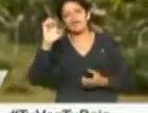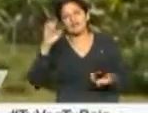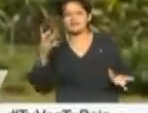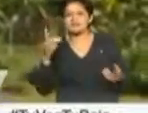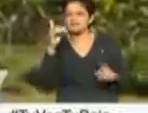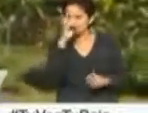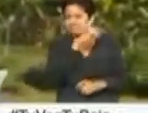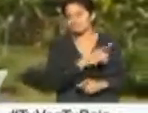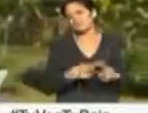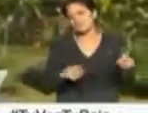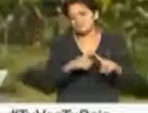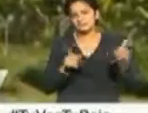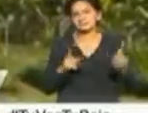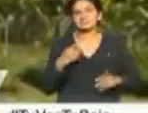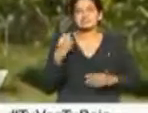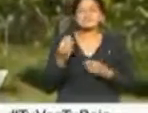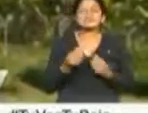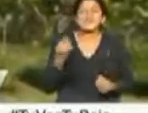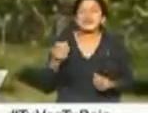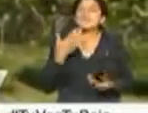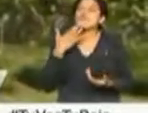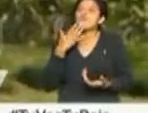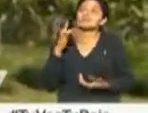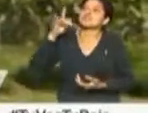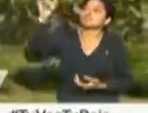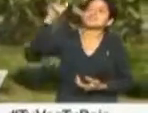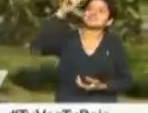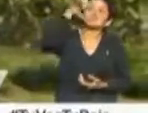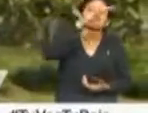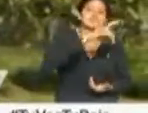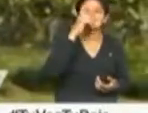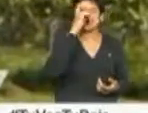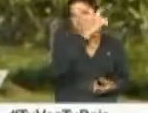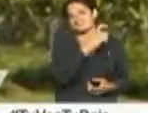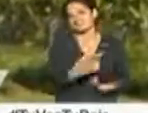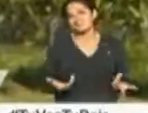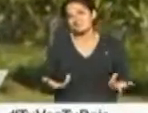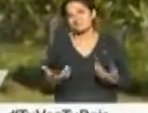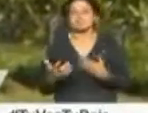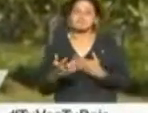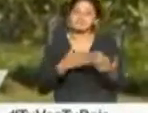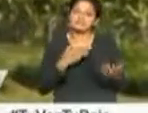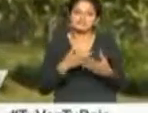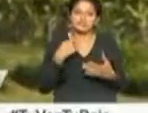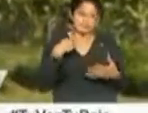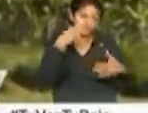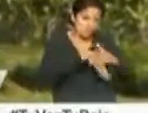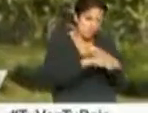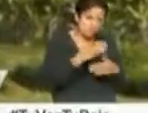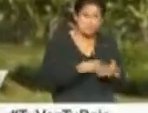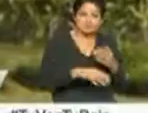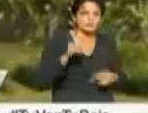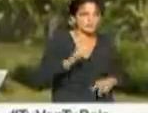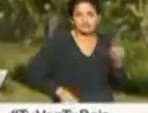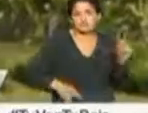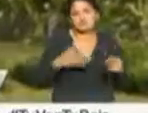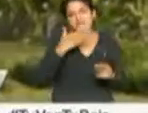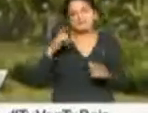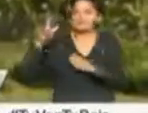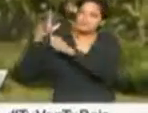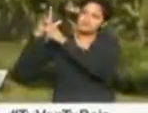Entonces es muy difícil saber cuál enviar a dónde de antemano. Y es un bien muy preciado. No puedes acumularla en un solo centro de salud.